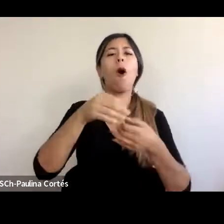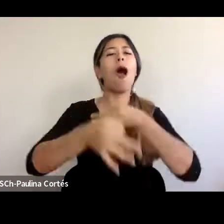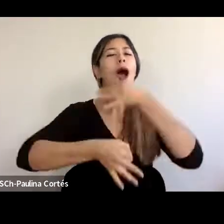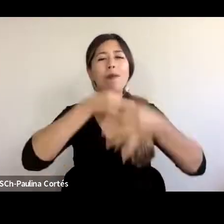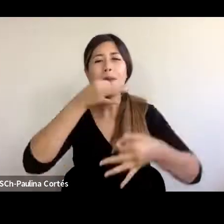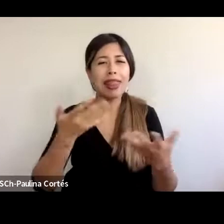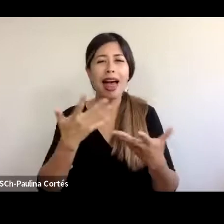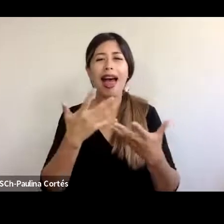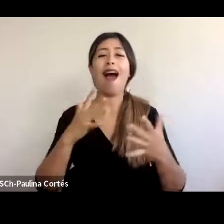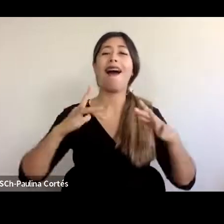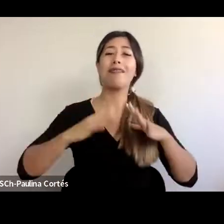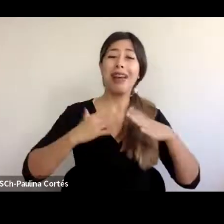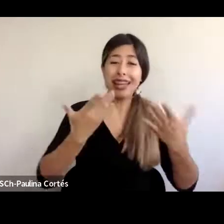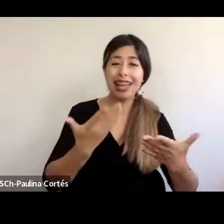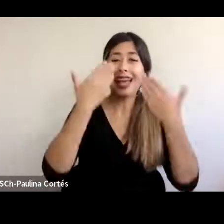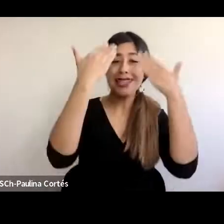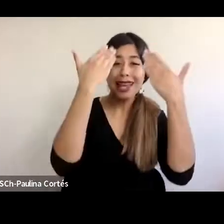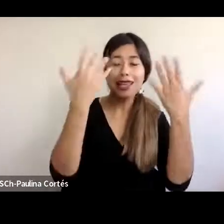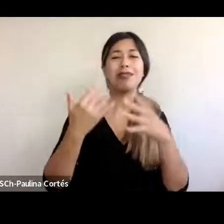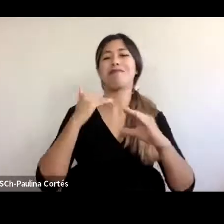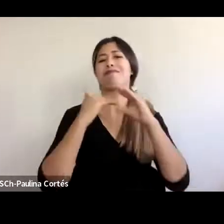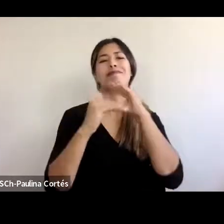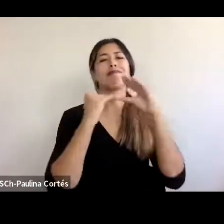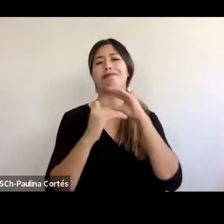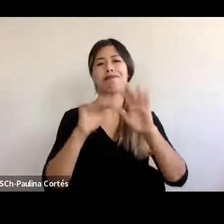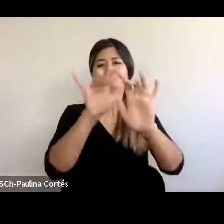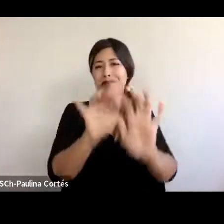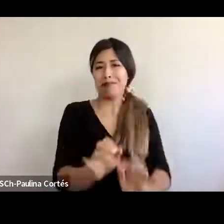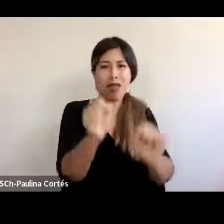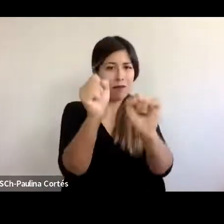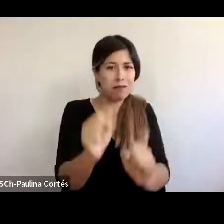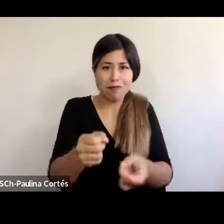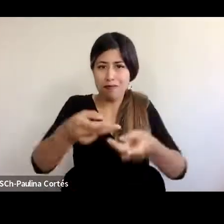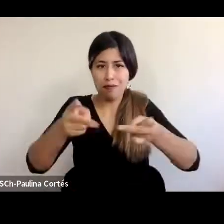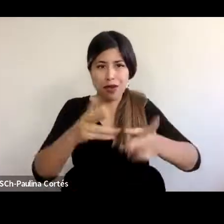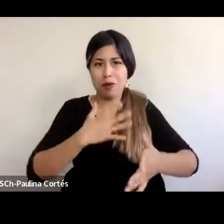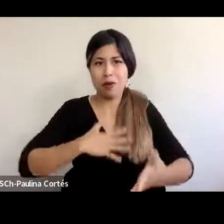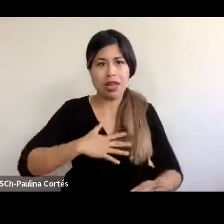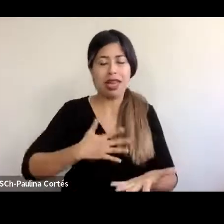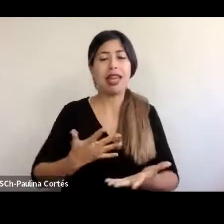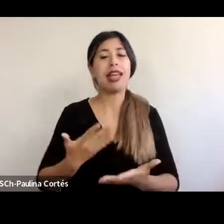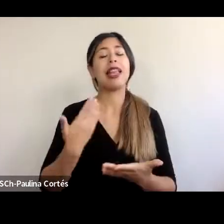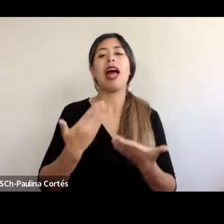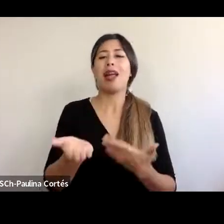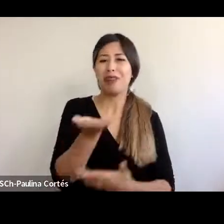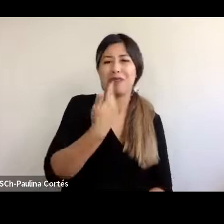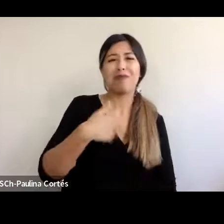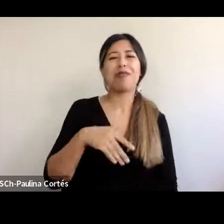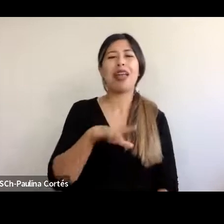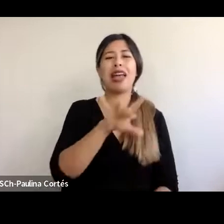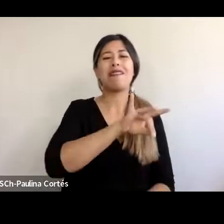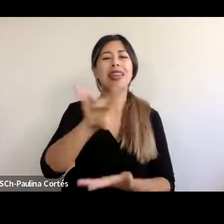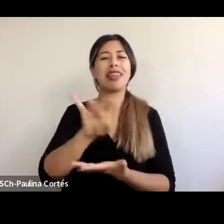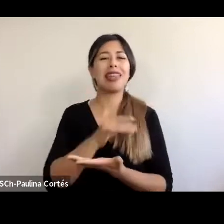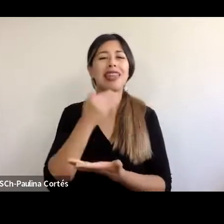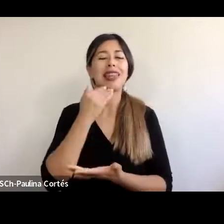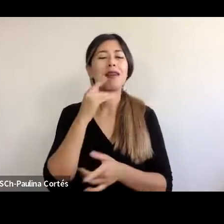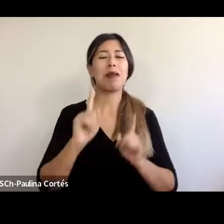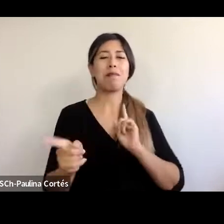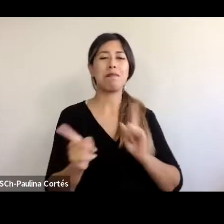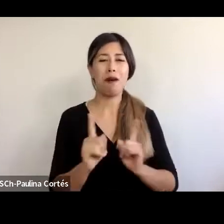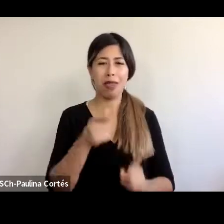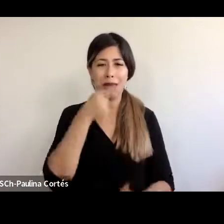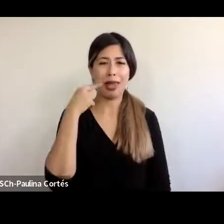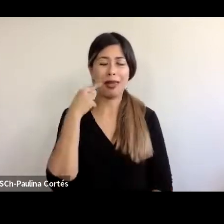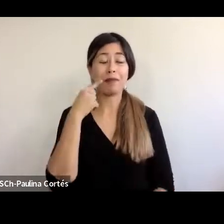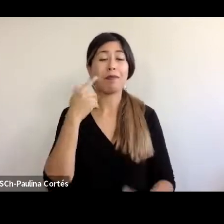sus felicitaciones también, si quieren hacerlo, a nuestros invitados y también a nuestro moderador. Así